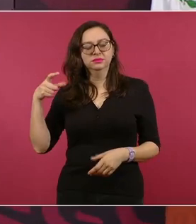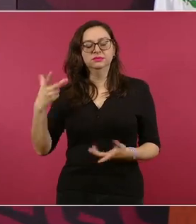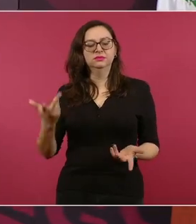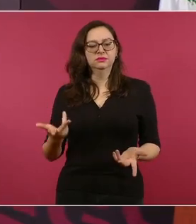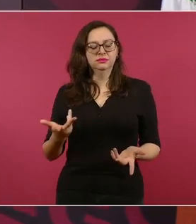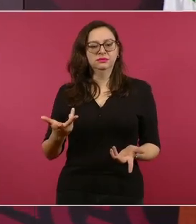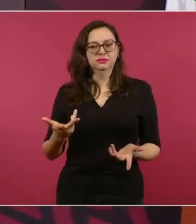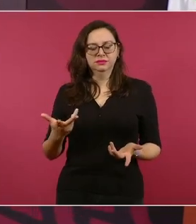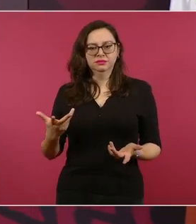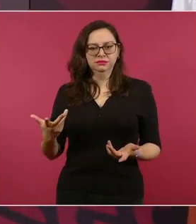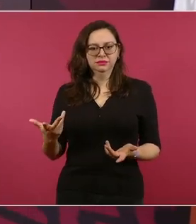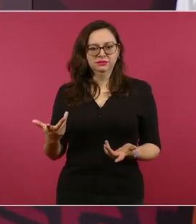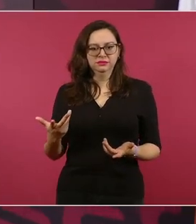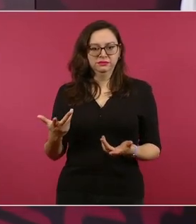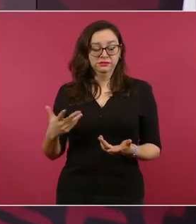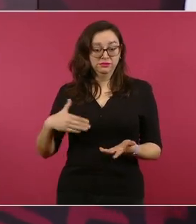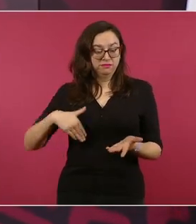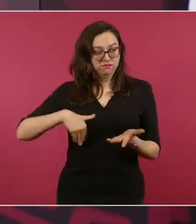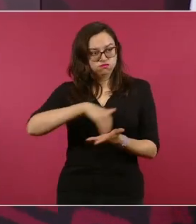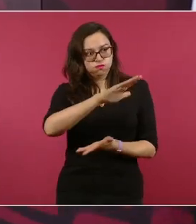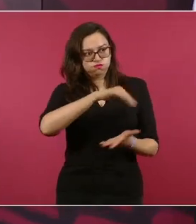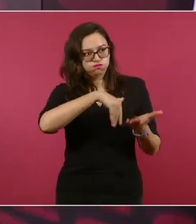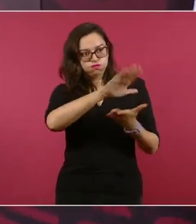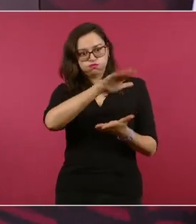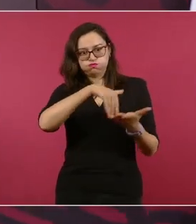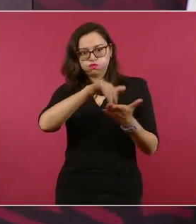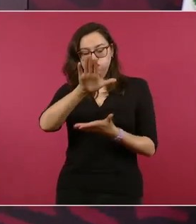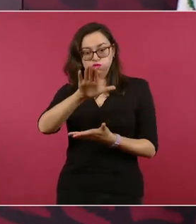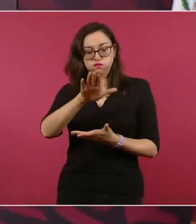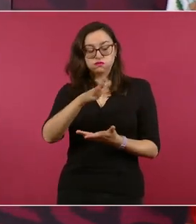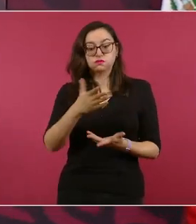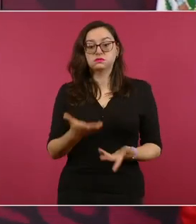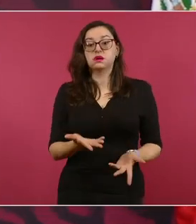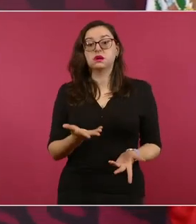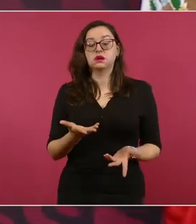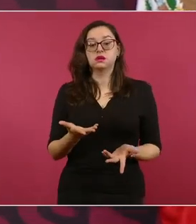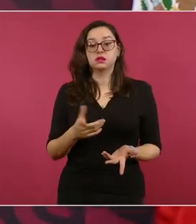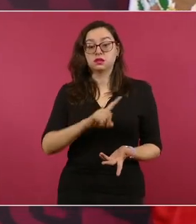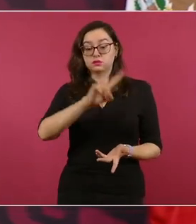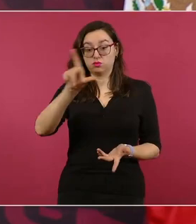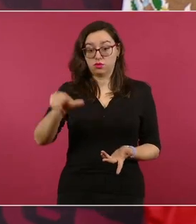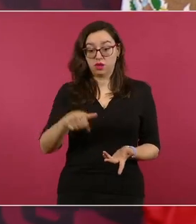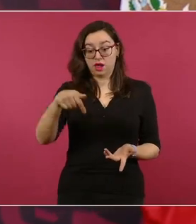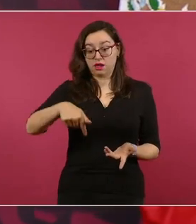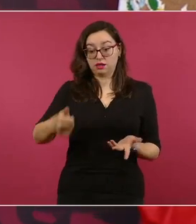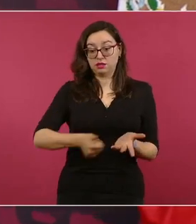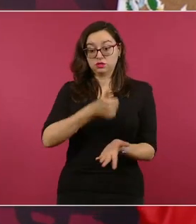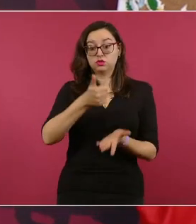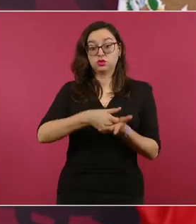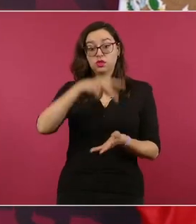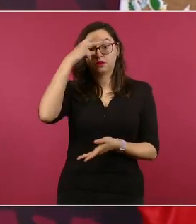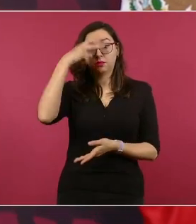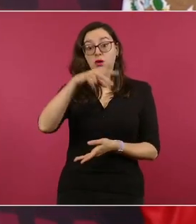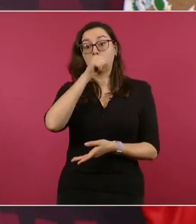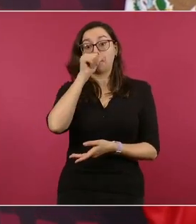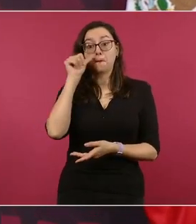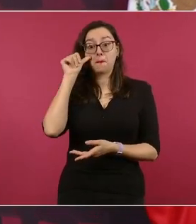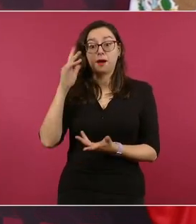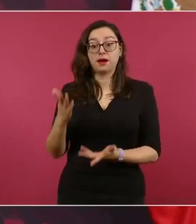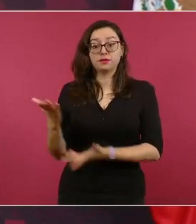extranjeros, a la llegada aquí a la Ciudad de México del presidente Juárez,